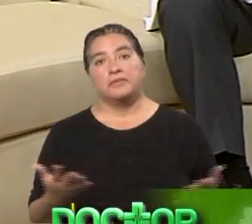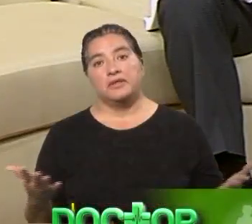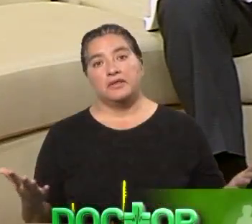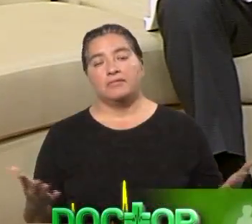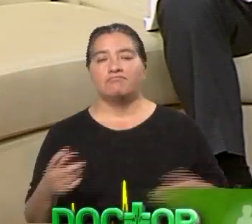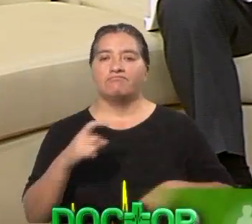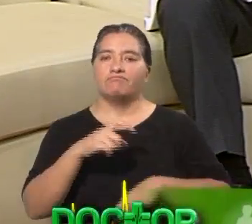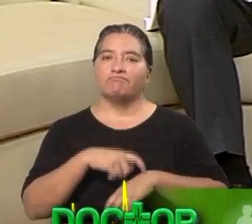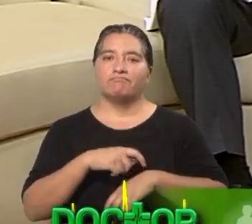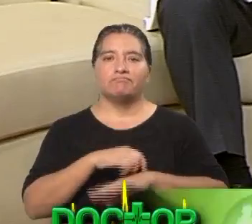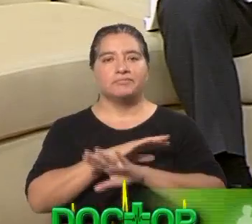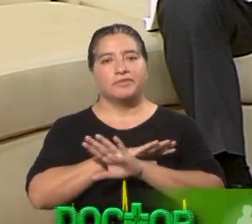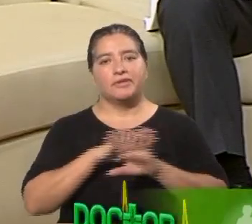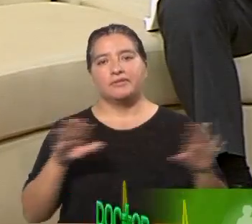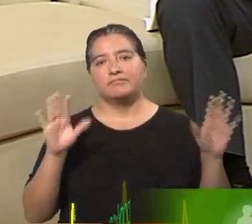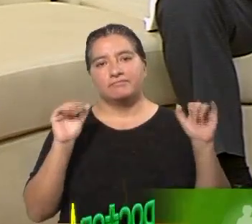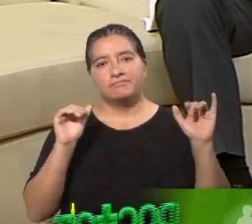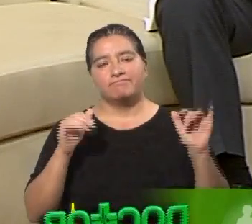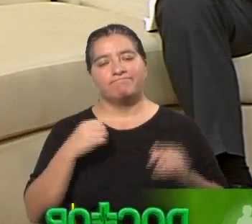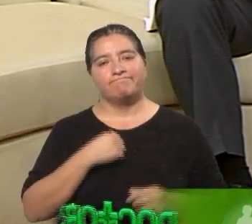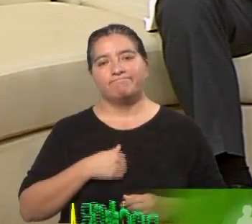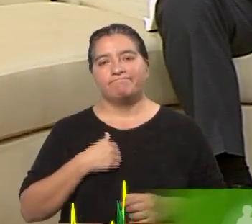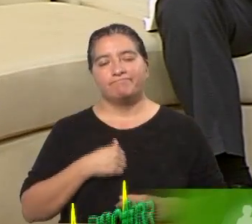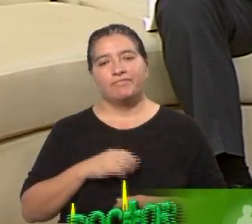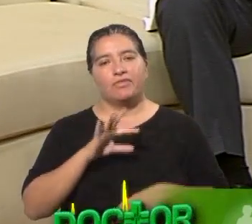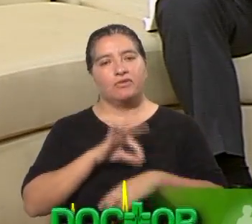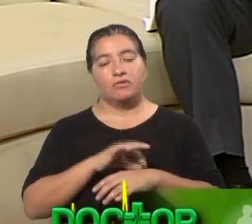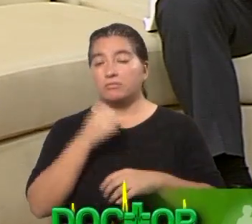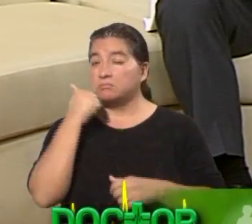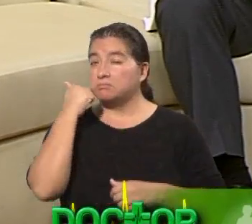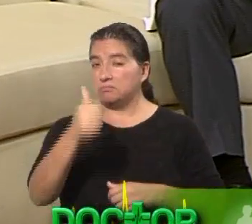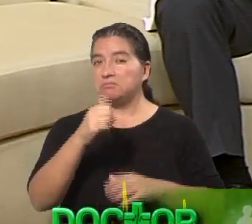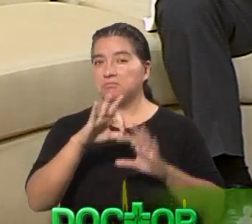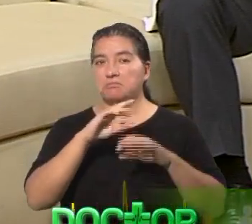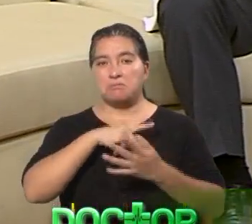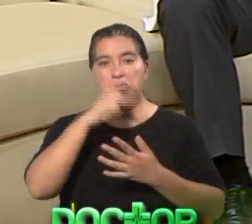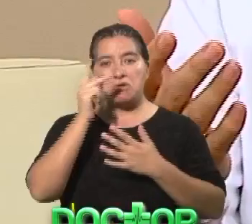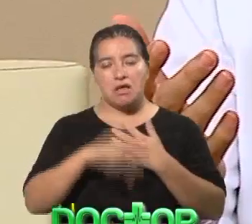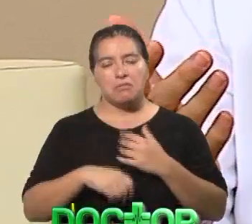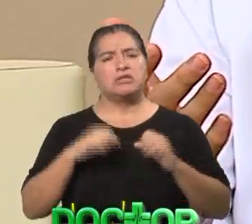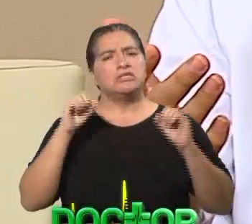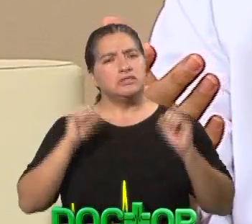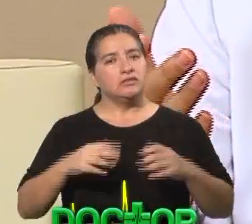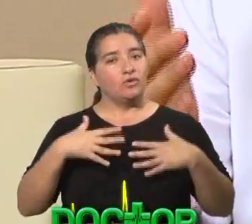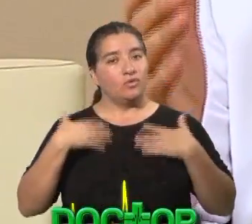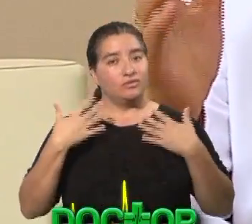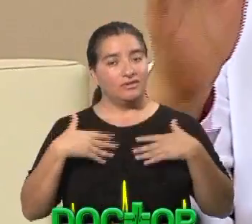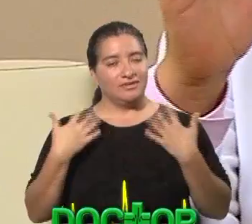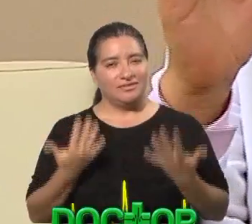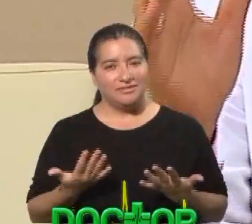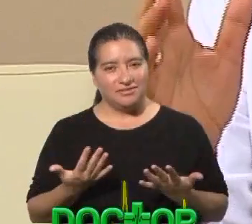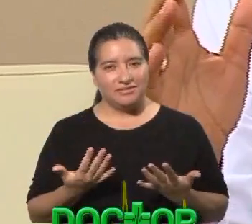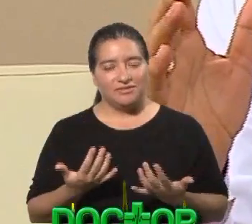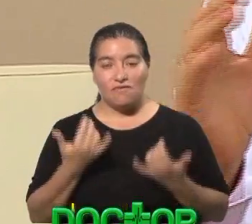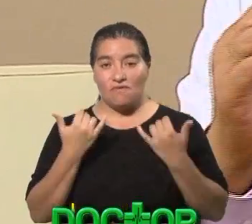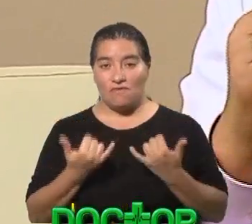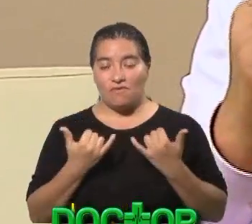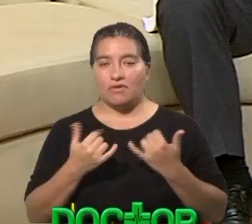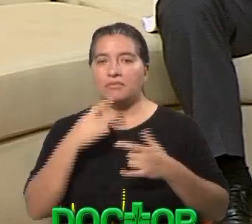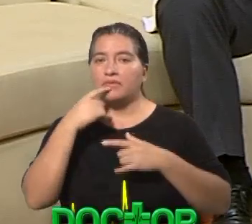también ha llegado la hora de despedirnos, lamentablemente, doctor. Ha sido un gran programa el día de hoy. Pero muy contentos, Milen, porque hemos